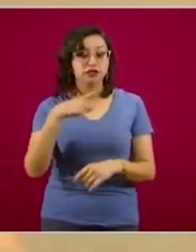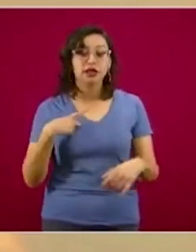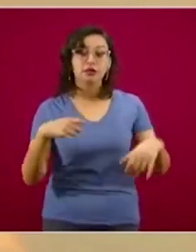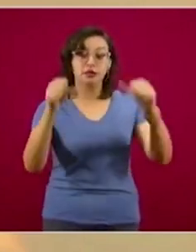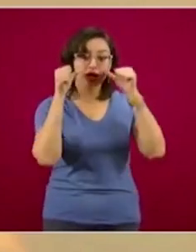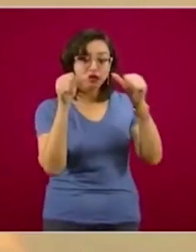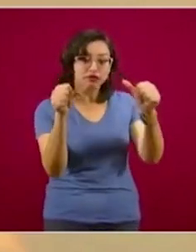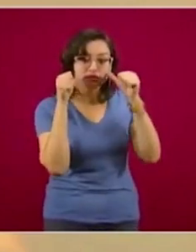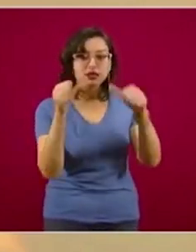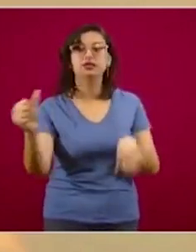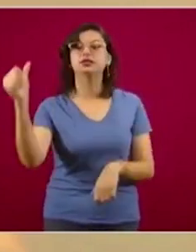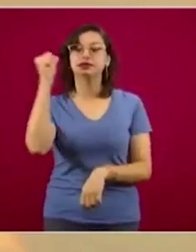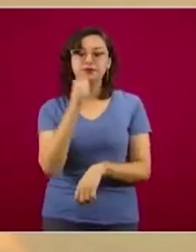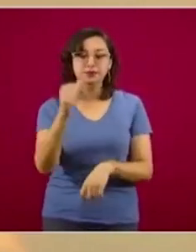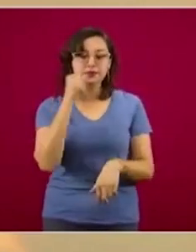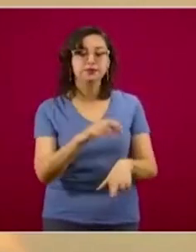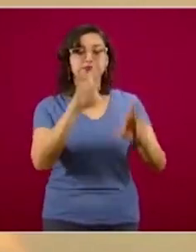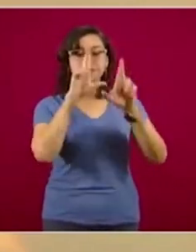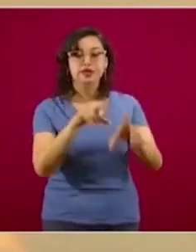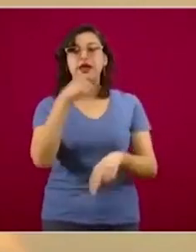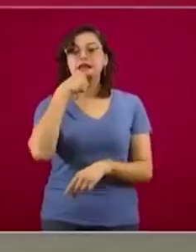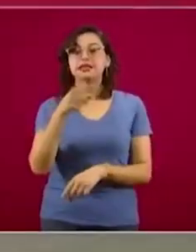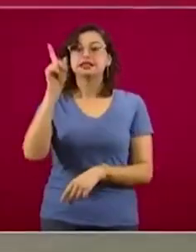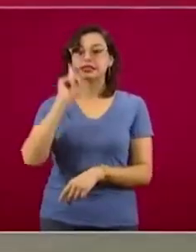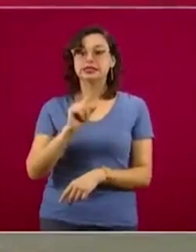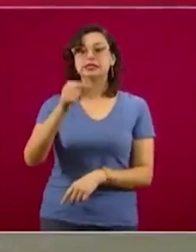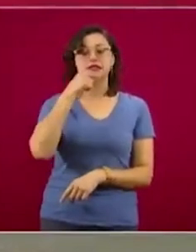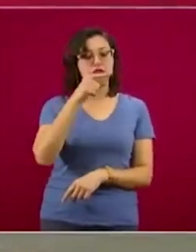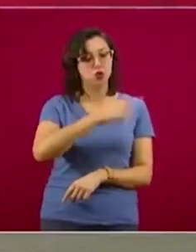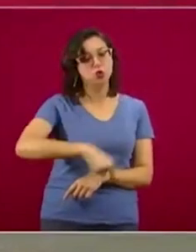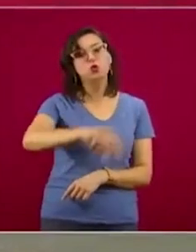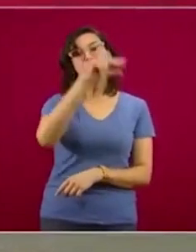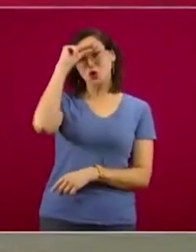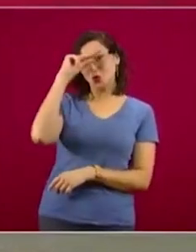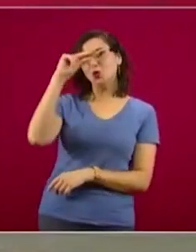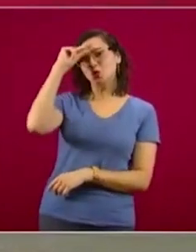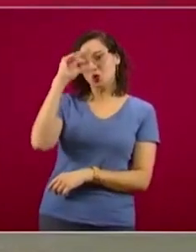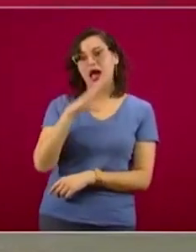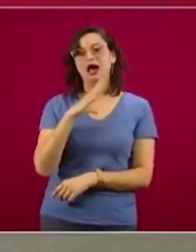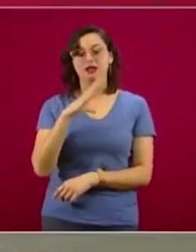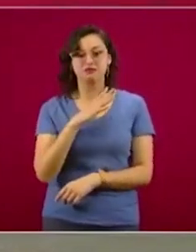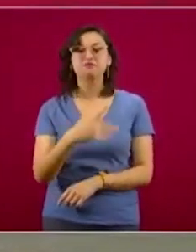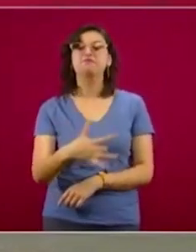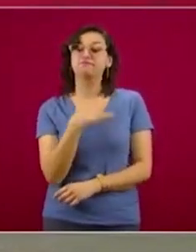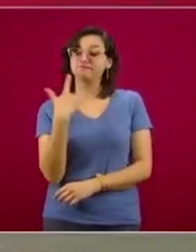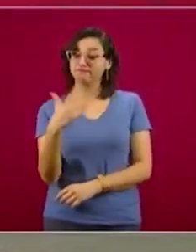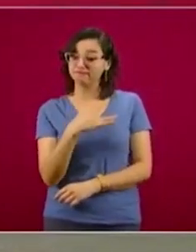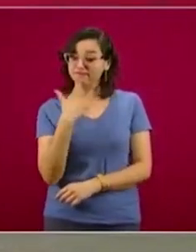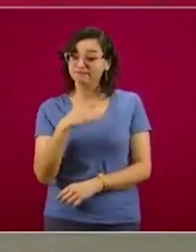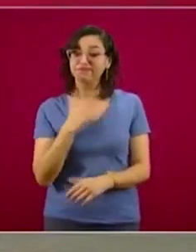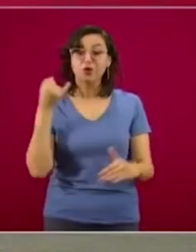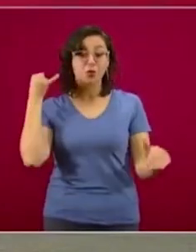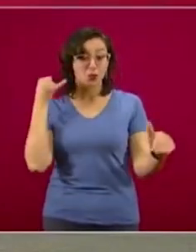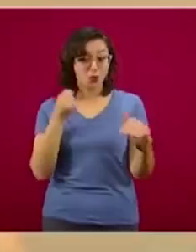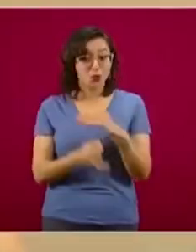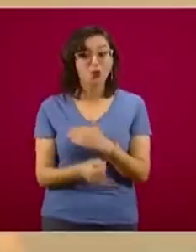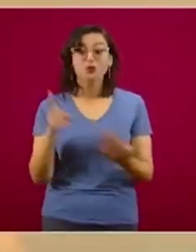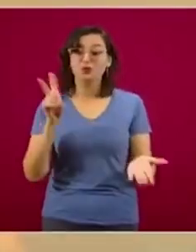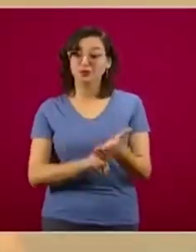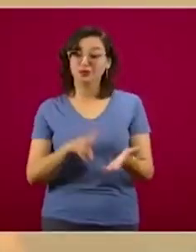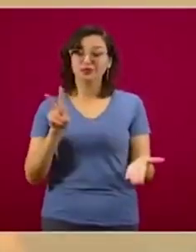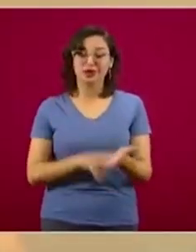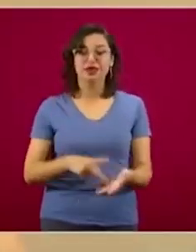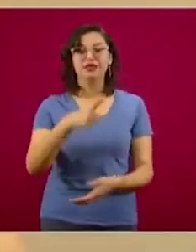siempre con respeto niñas y niños tienen una gran sabiduría tienen sentimientos muy profundos y hay que